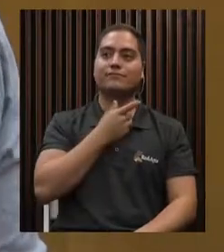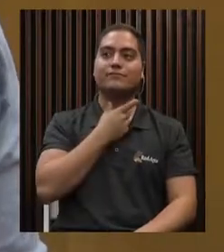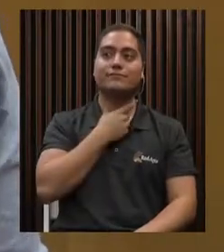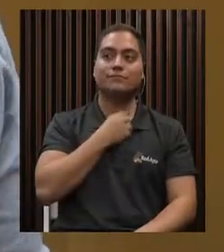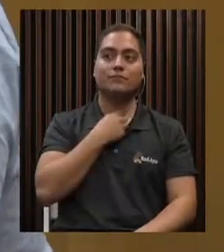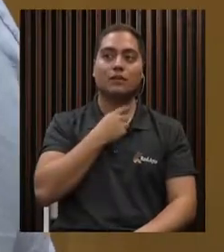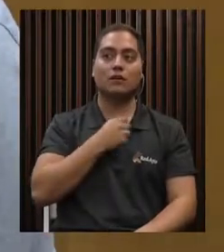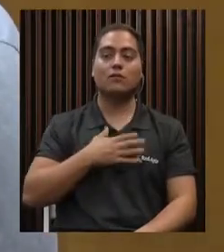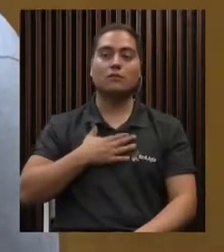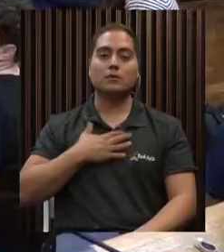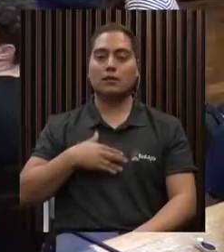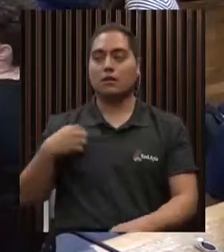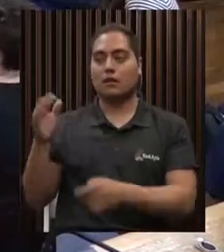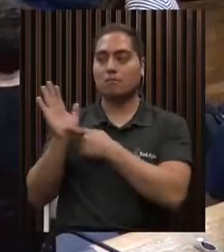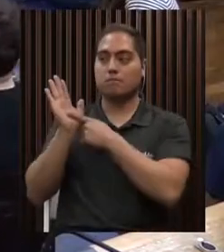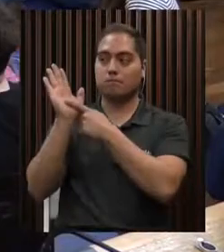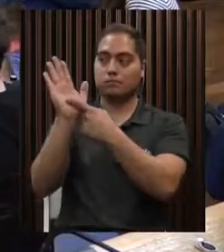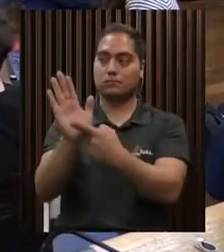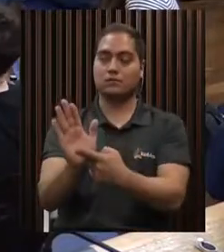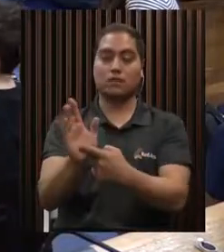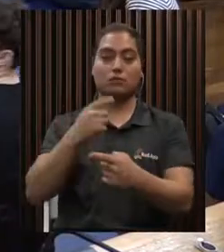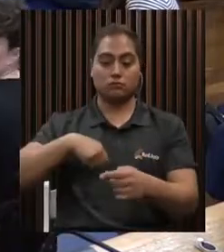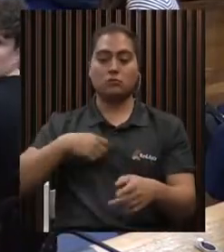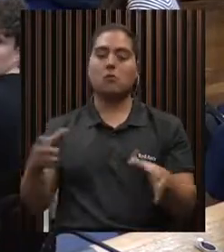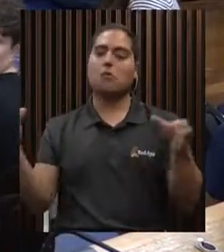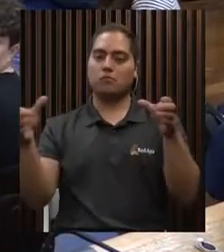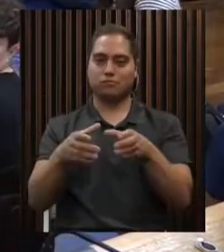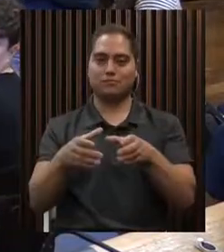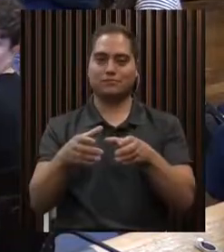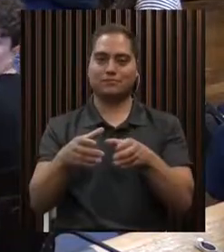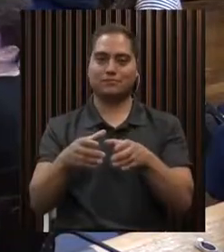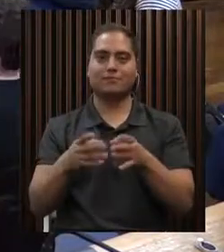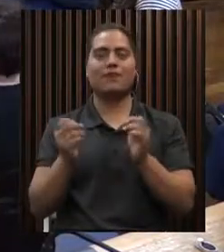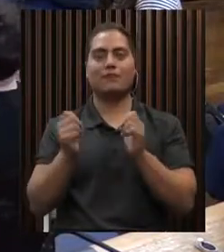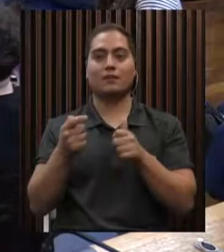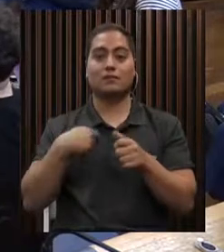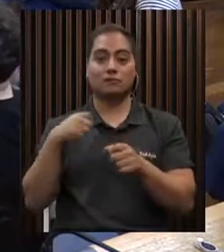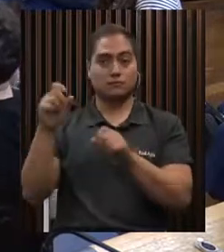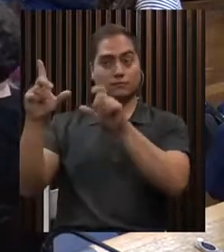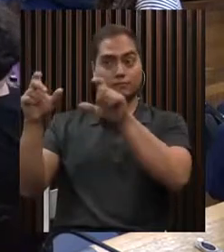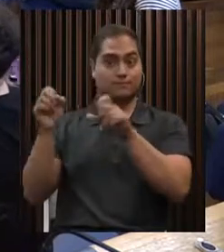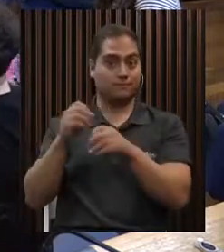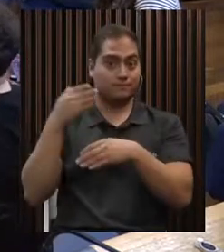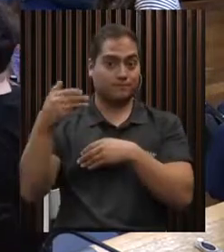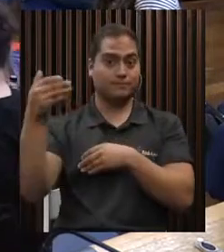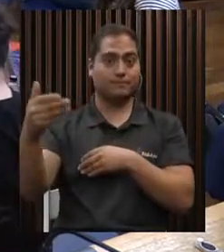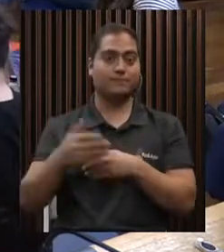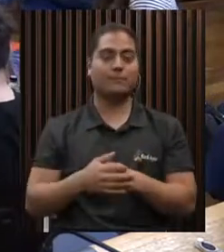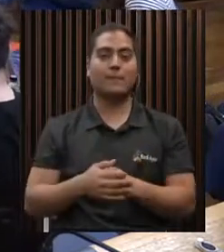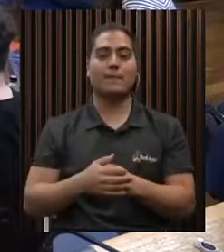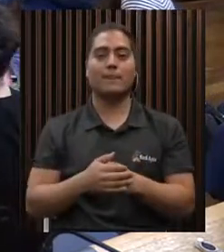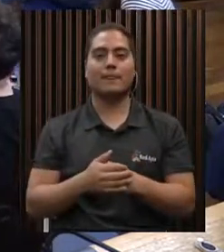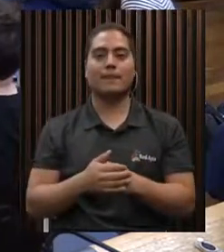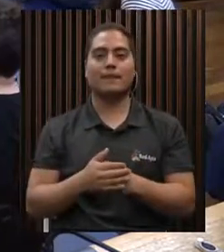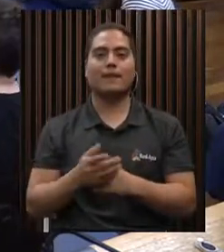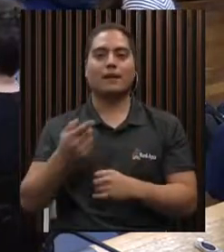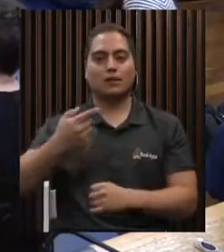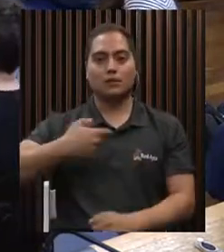que nos presentemos como grupo. Bueno, avancemos la lámina, por favor. Vamos